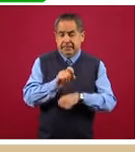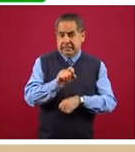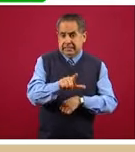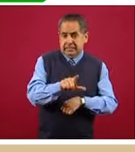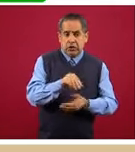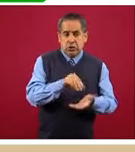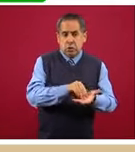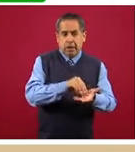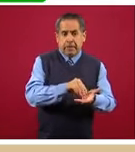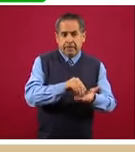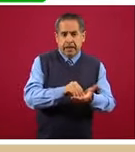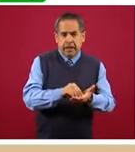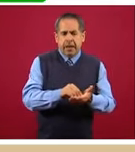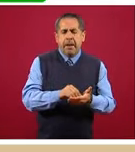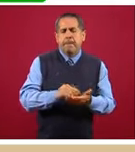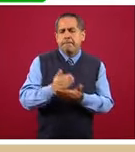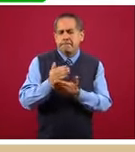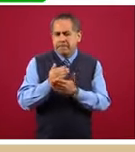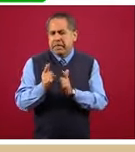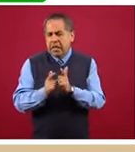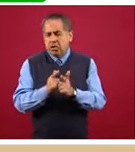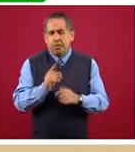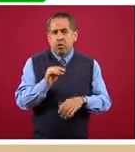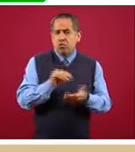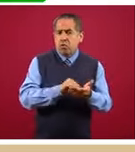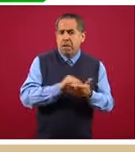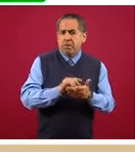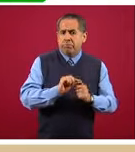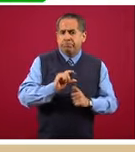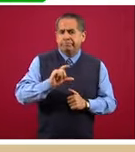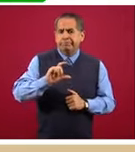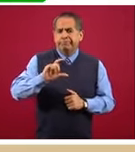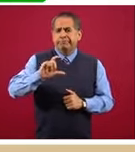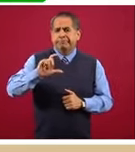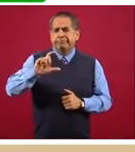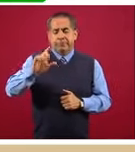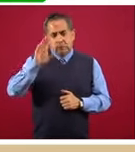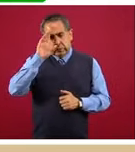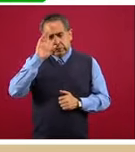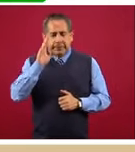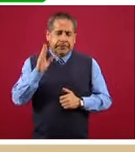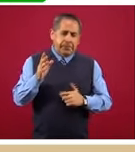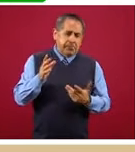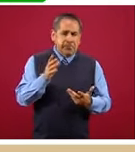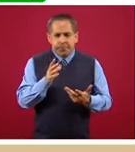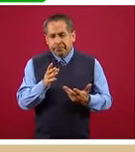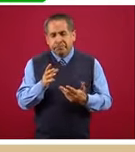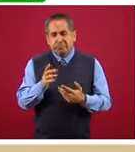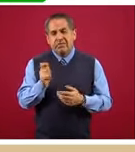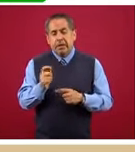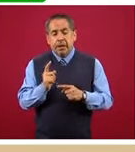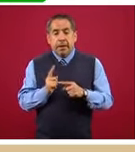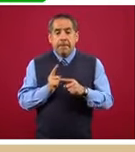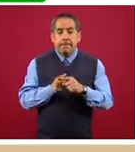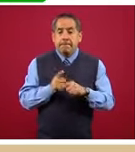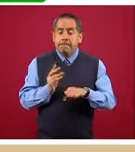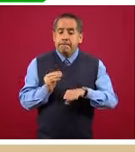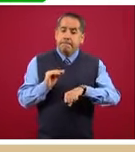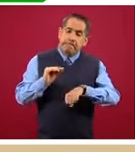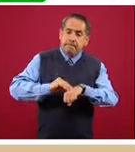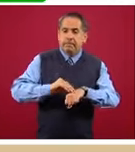aunque disminuyó la velocidad, ya la pendiente es menor, el ángulo de la pendiente es menor, pero aún así es un más 7% lo